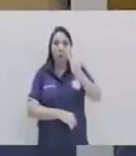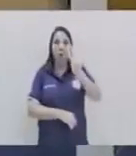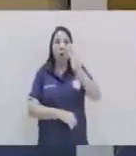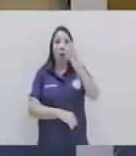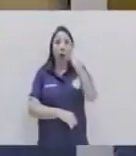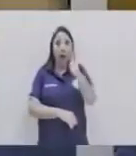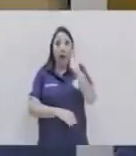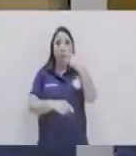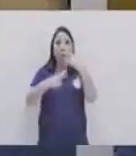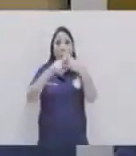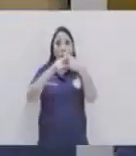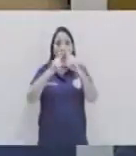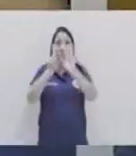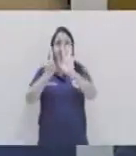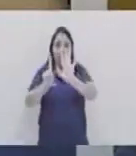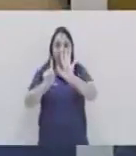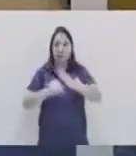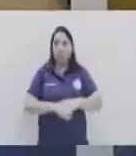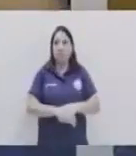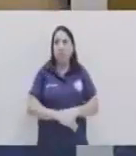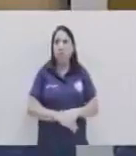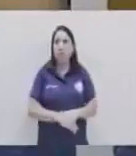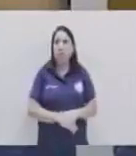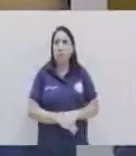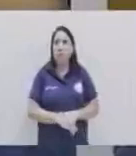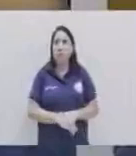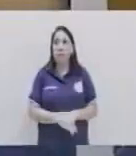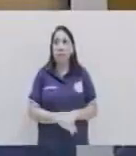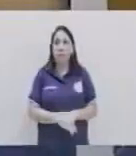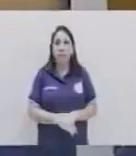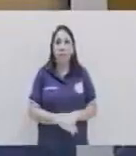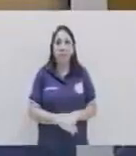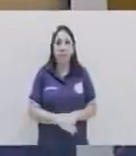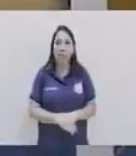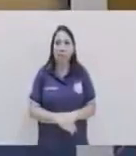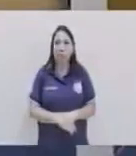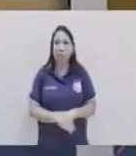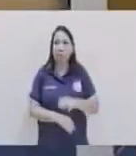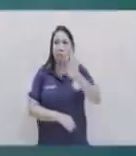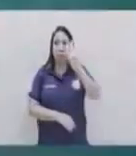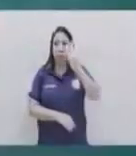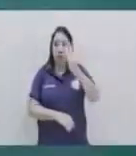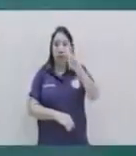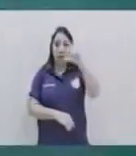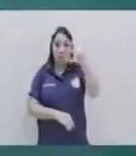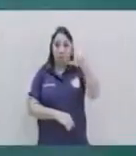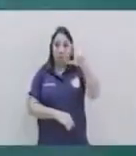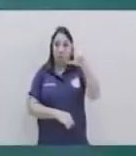4a por c. Me quedaría entonces 4 por a,